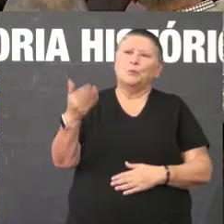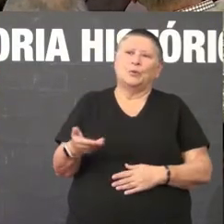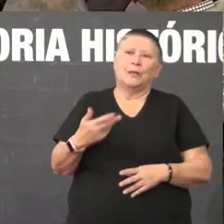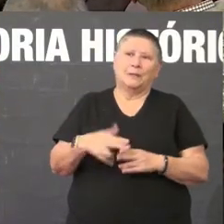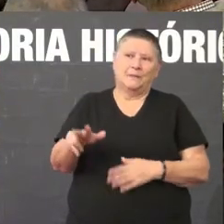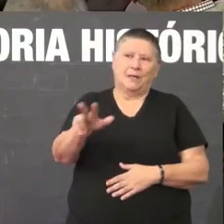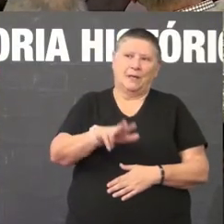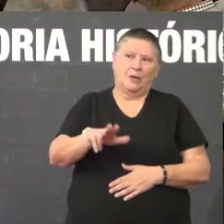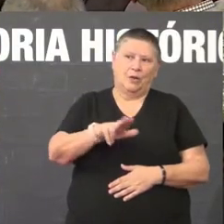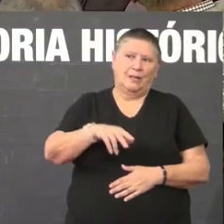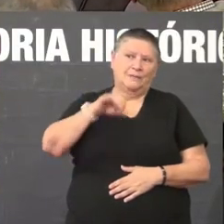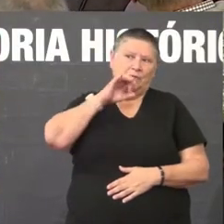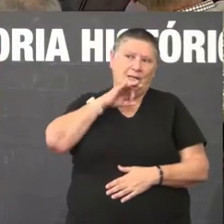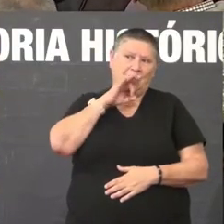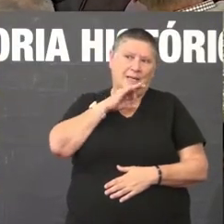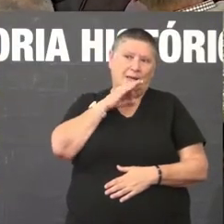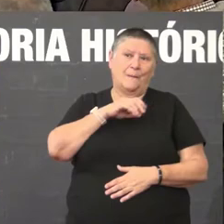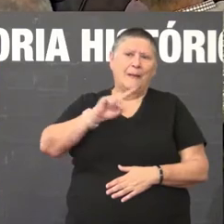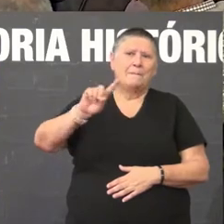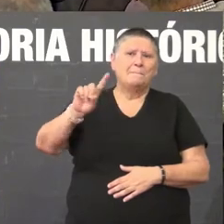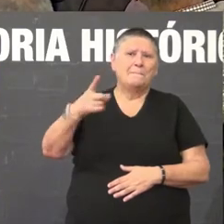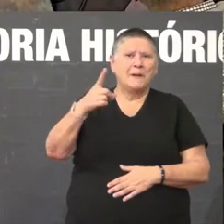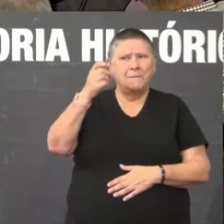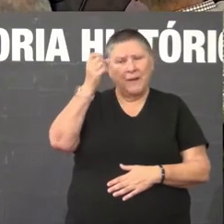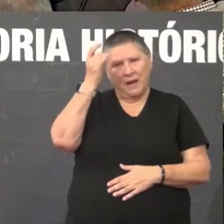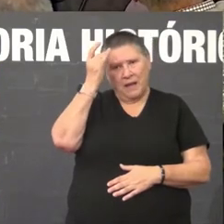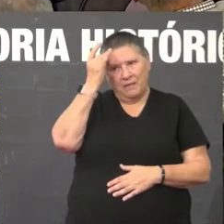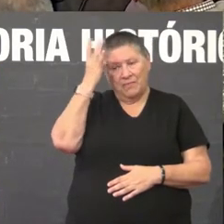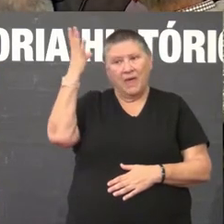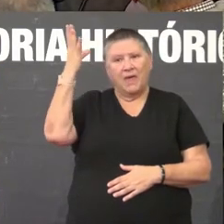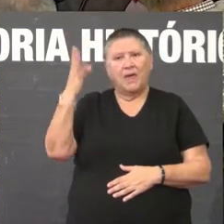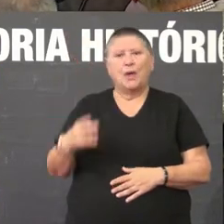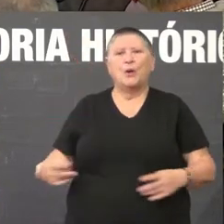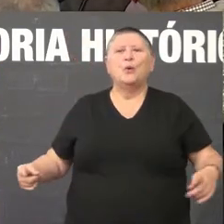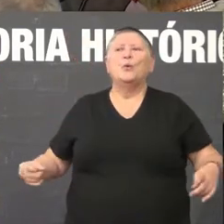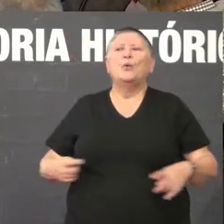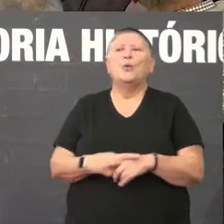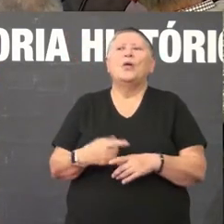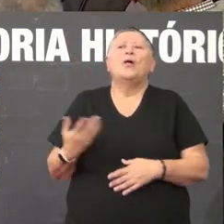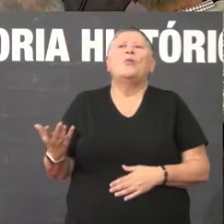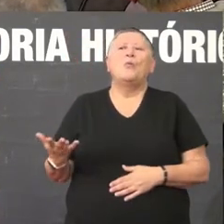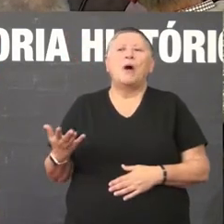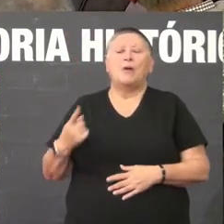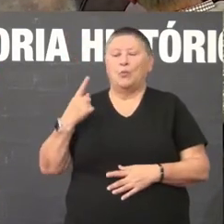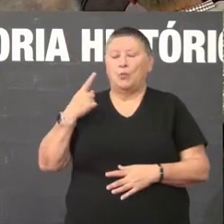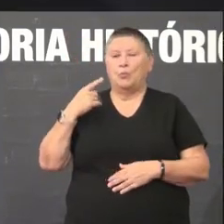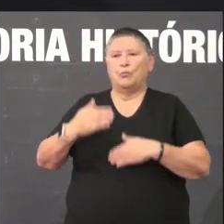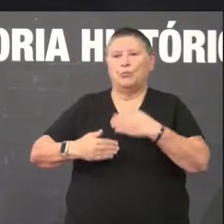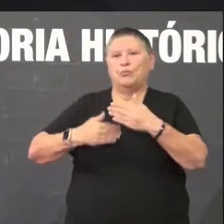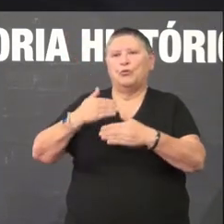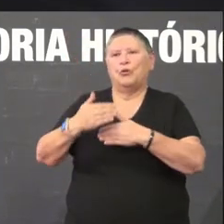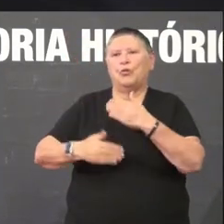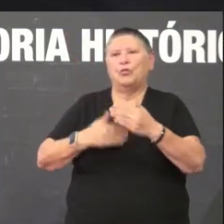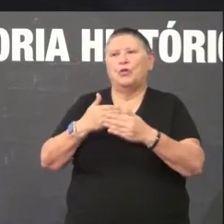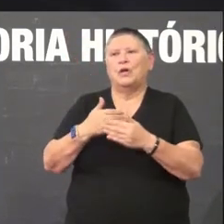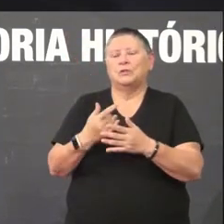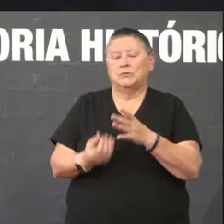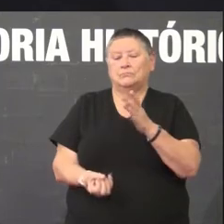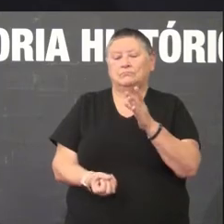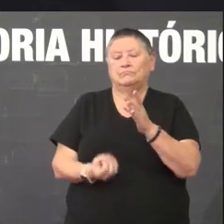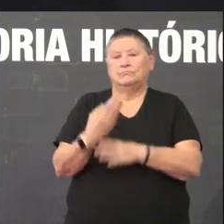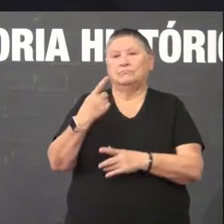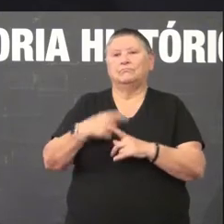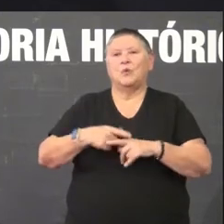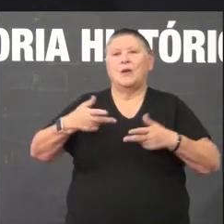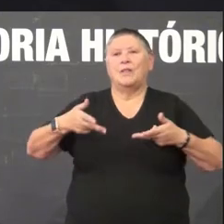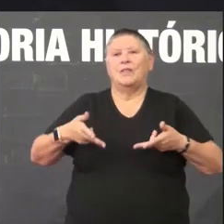galego, a primeira gran idea furtada é a dun proceso constituinte democrático e